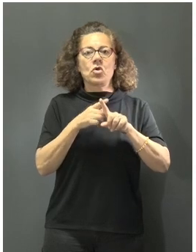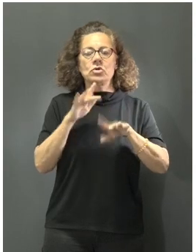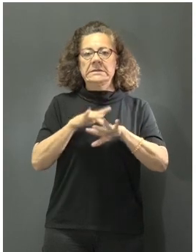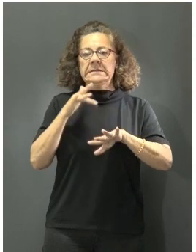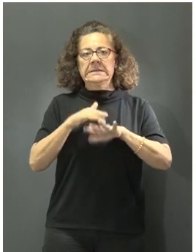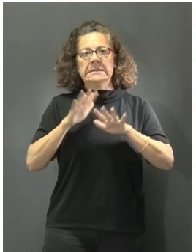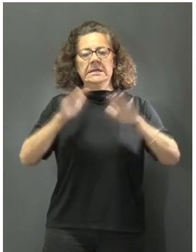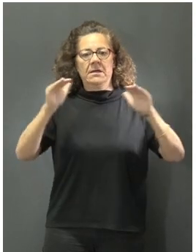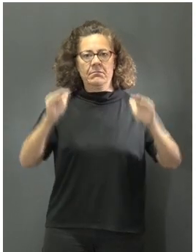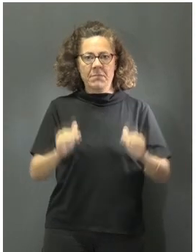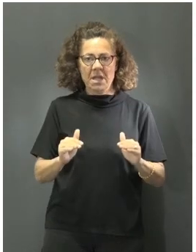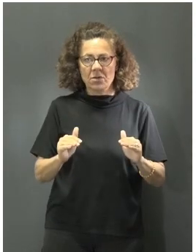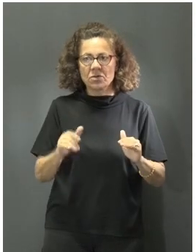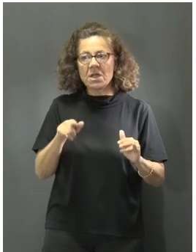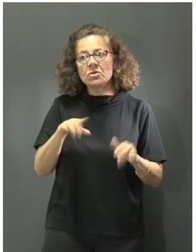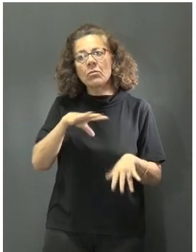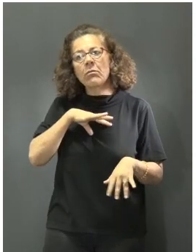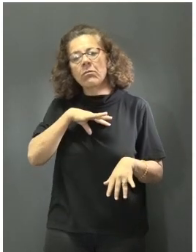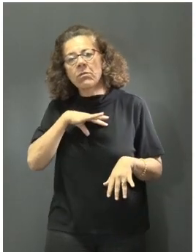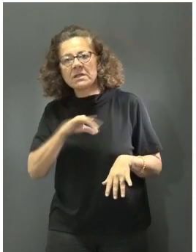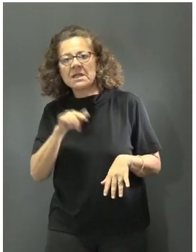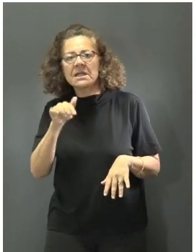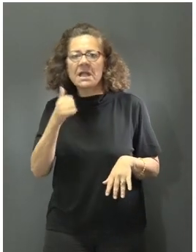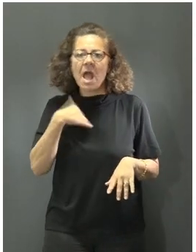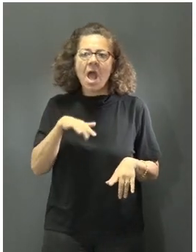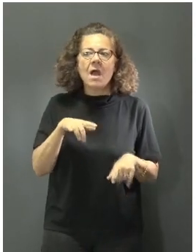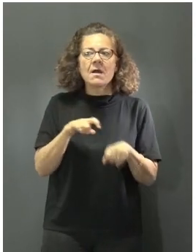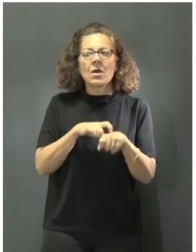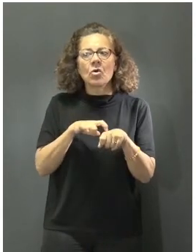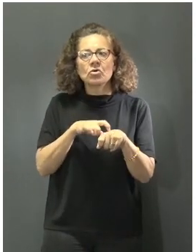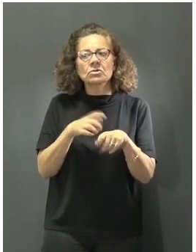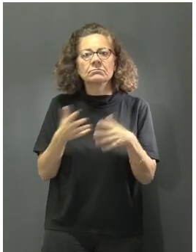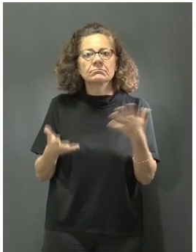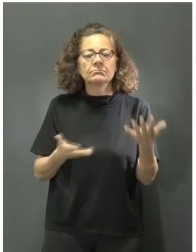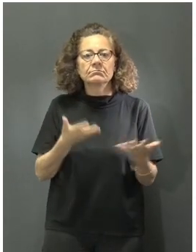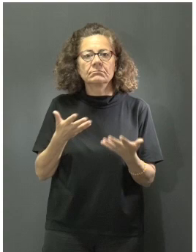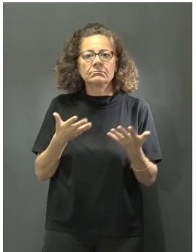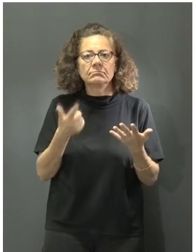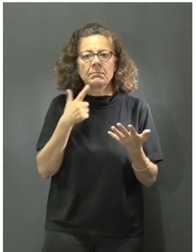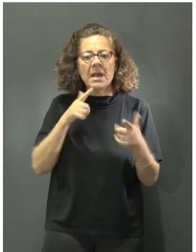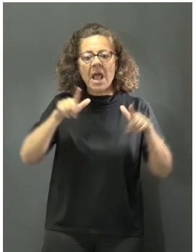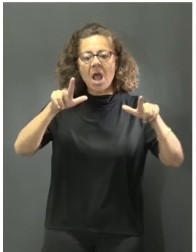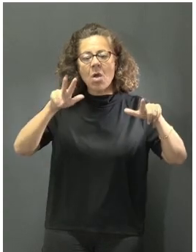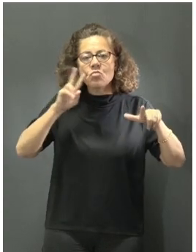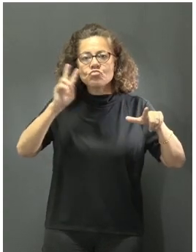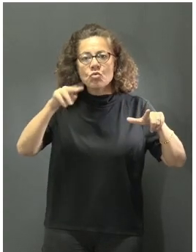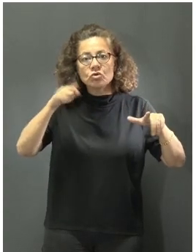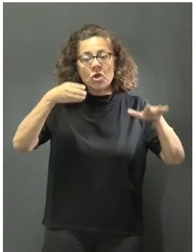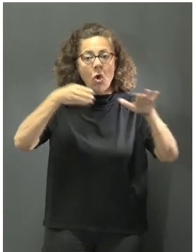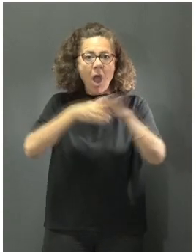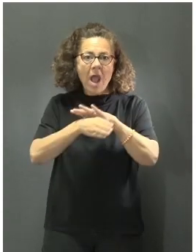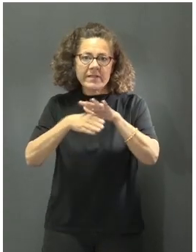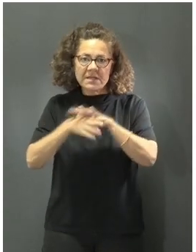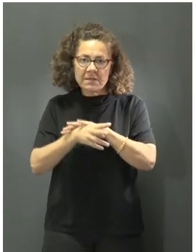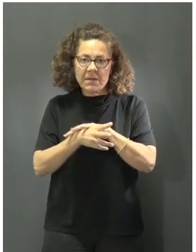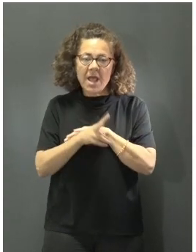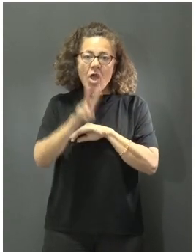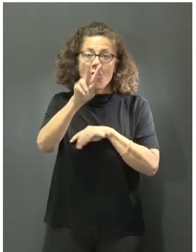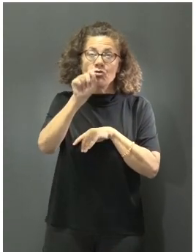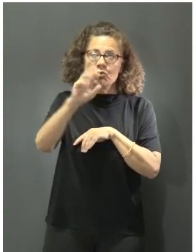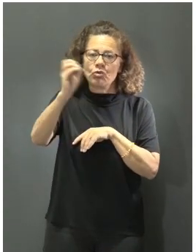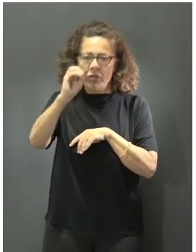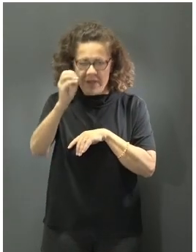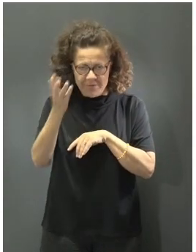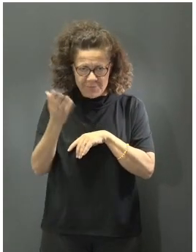¿no? Pero bueno, eso quizá ya son cosas un poco para el museo accesible 2.0,